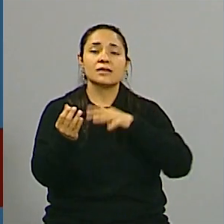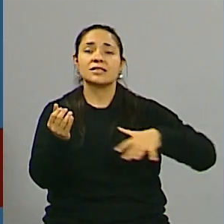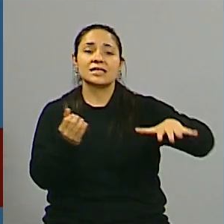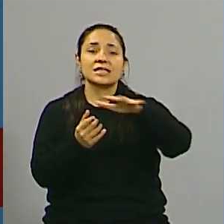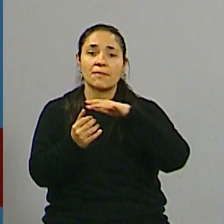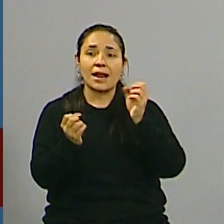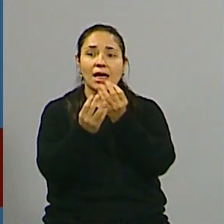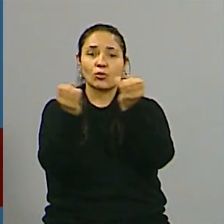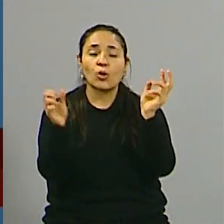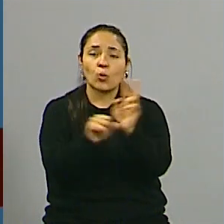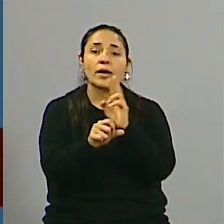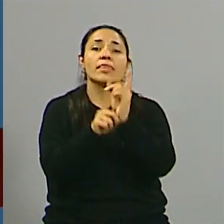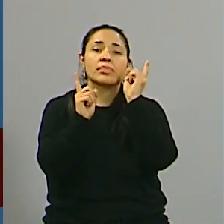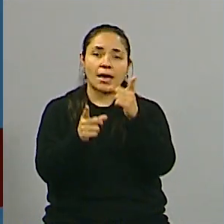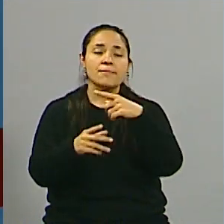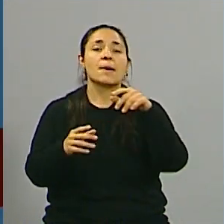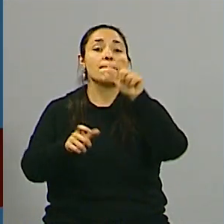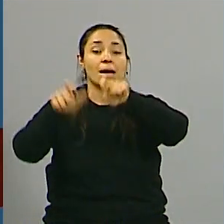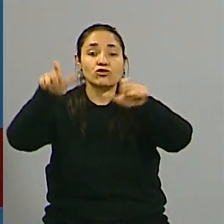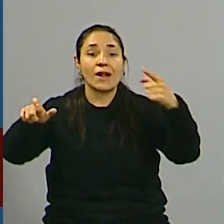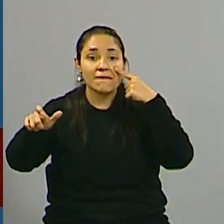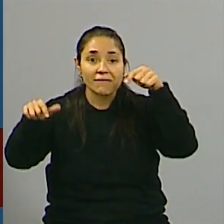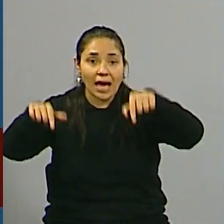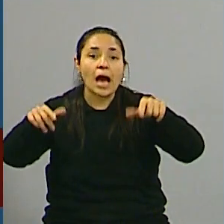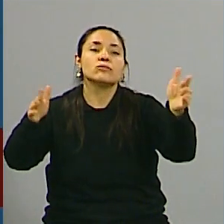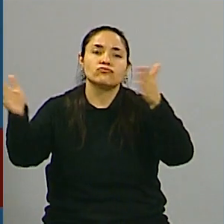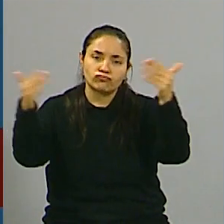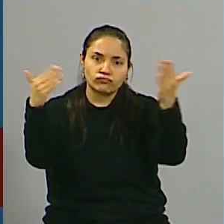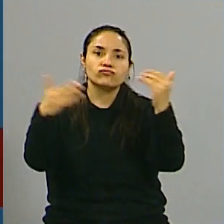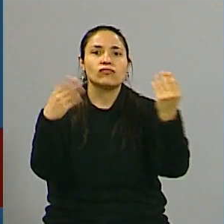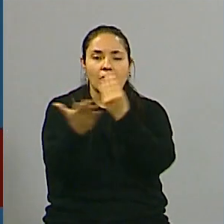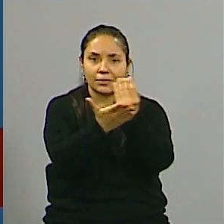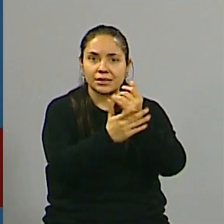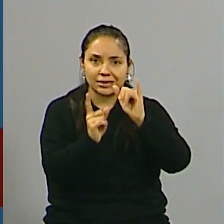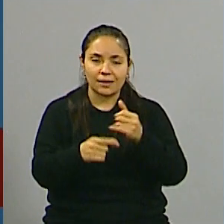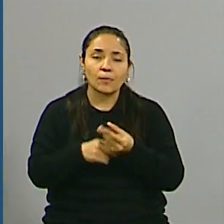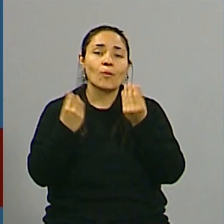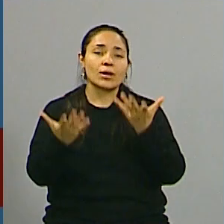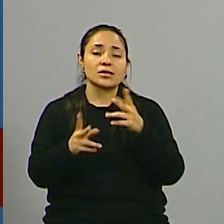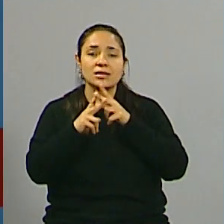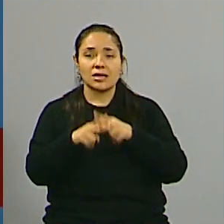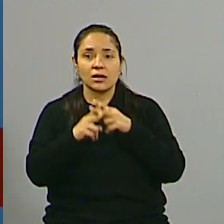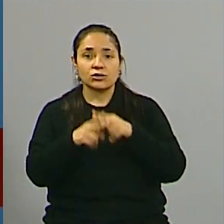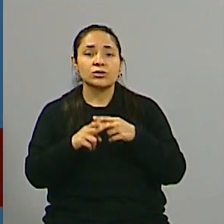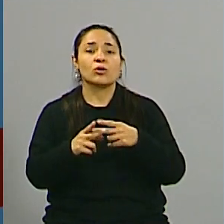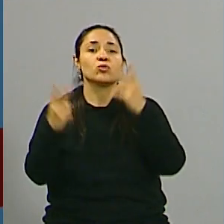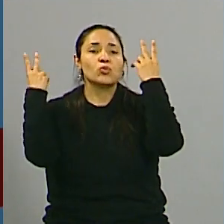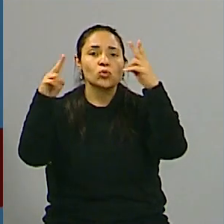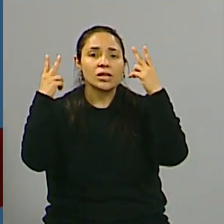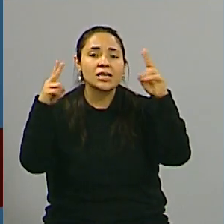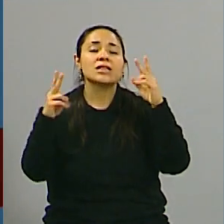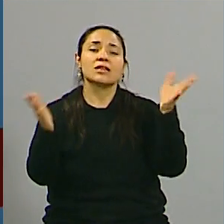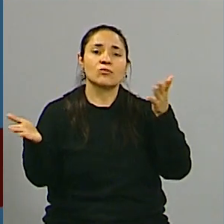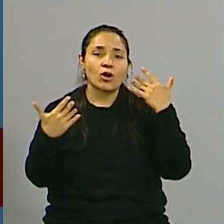siempre impulsando la participación de actores locales. Por eso hace muchos años venimos desarrollando talleres con los prestadores turísticos, el